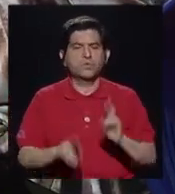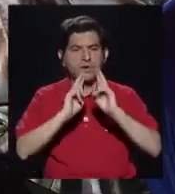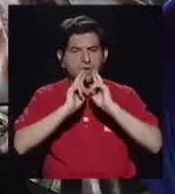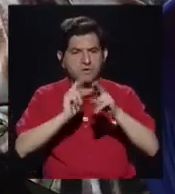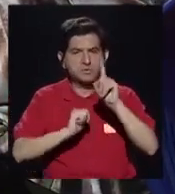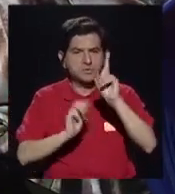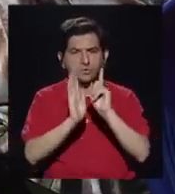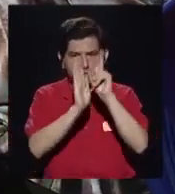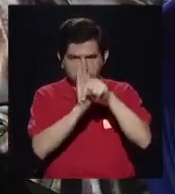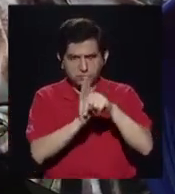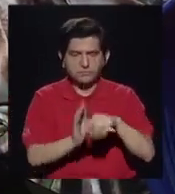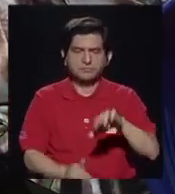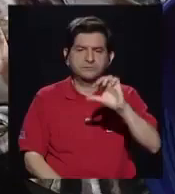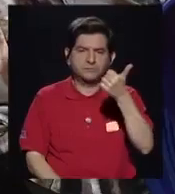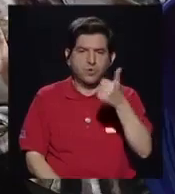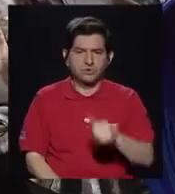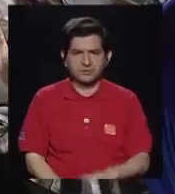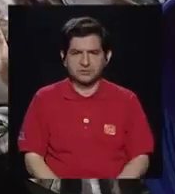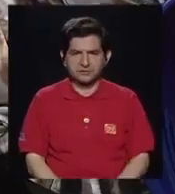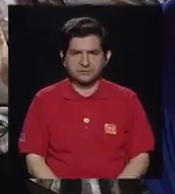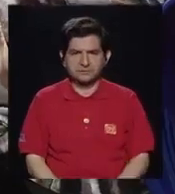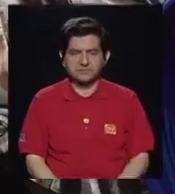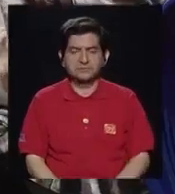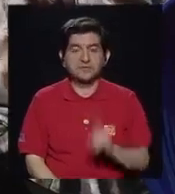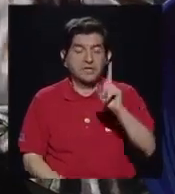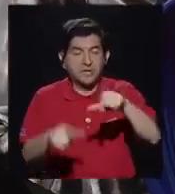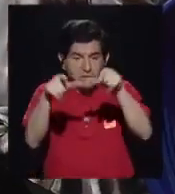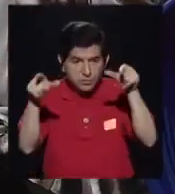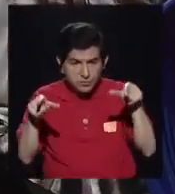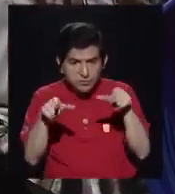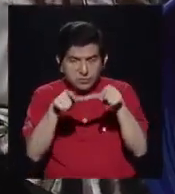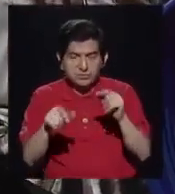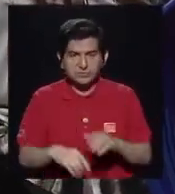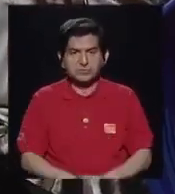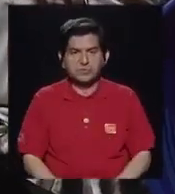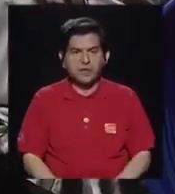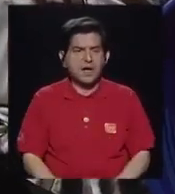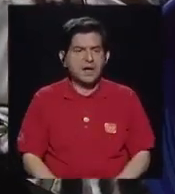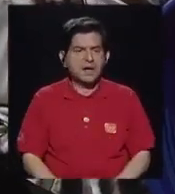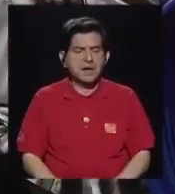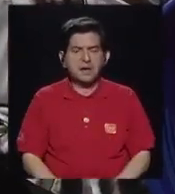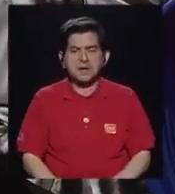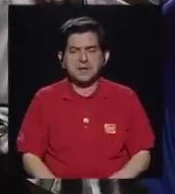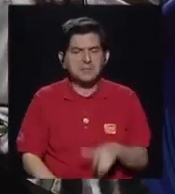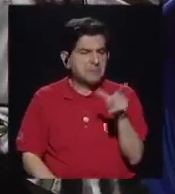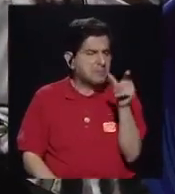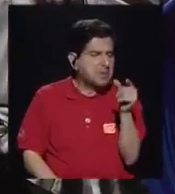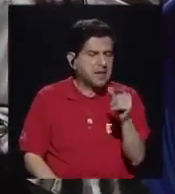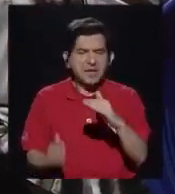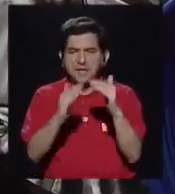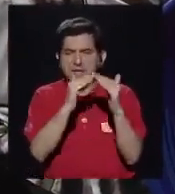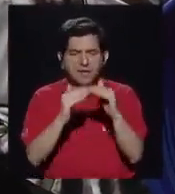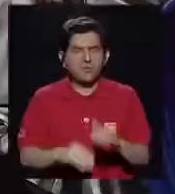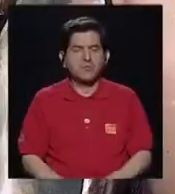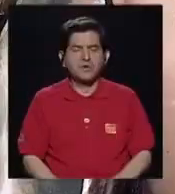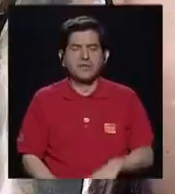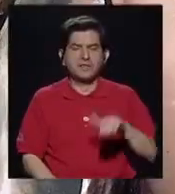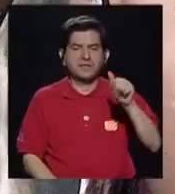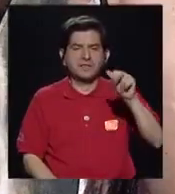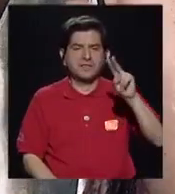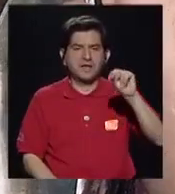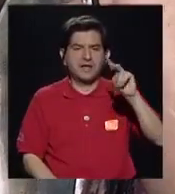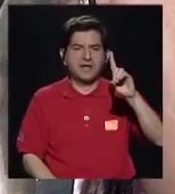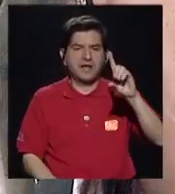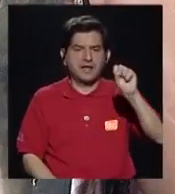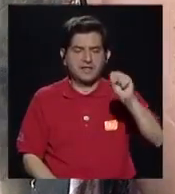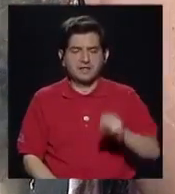responder en un minuto otra es el hecho de que en una localidad el pequeña comunitaria de los Andes argentinos en